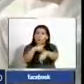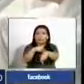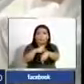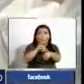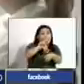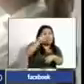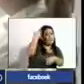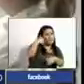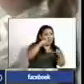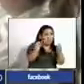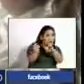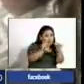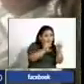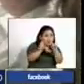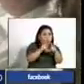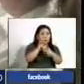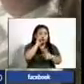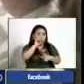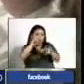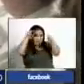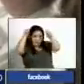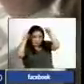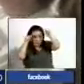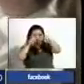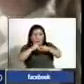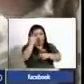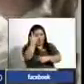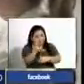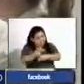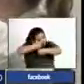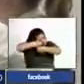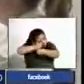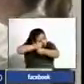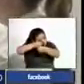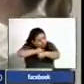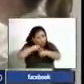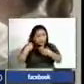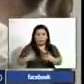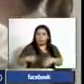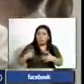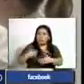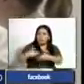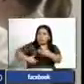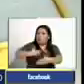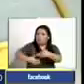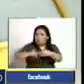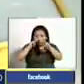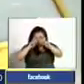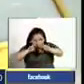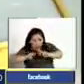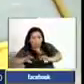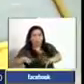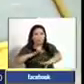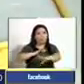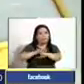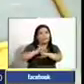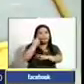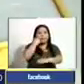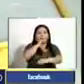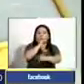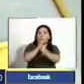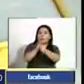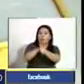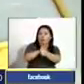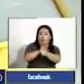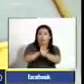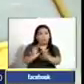Segunda Guerra Mundial, en palabras de la ONU, los científicos trabajan a marchas forzadas para encontrar tratamientos contra la enfermedad.